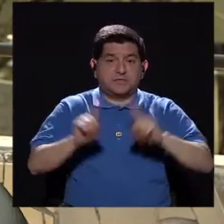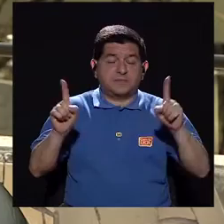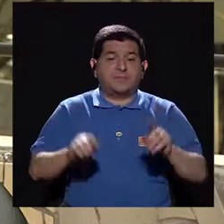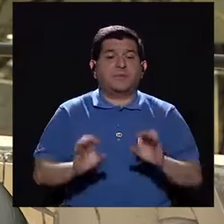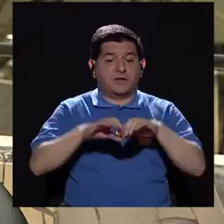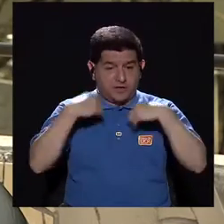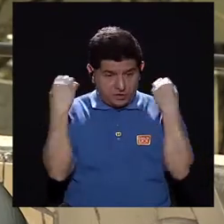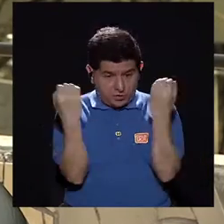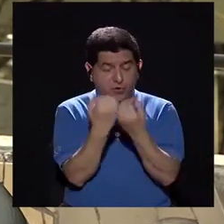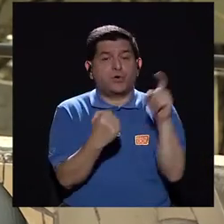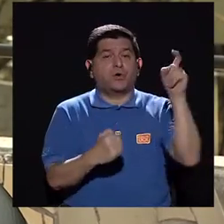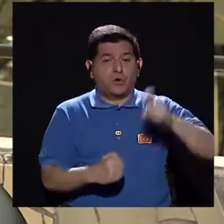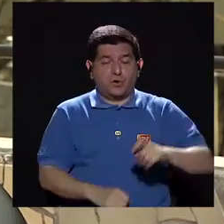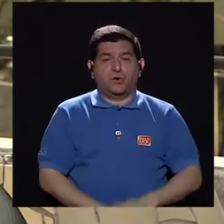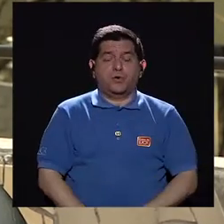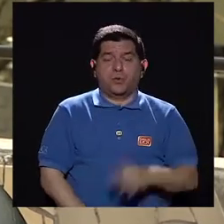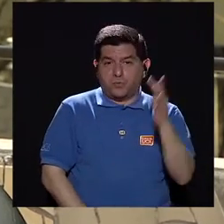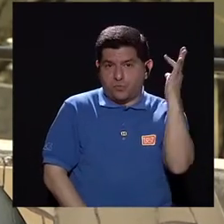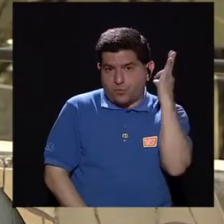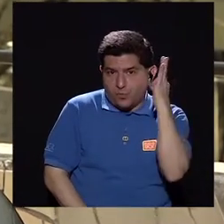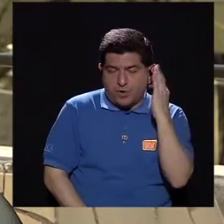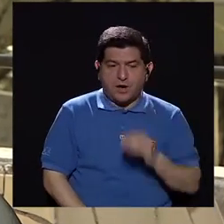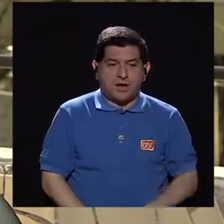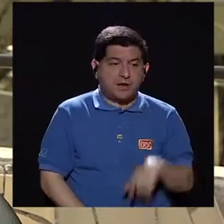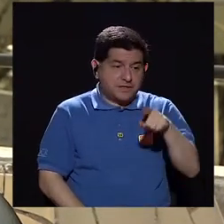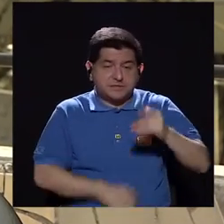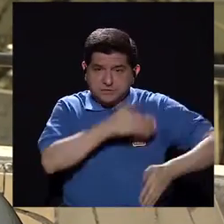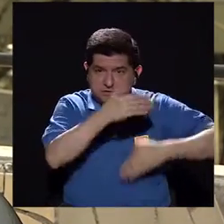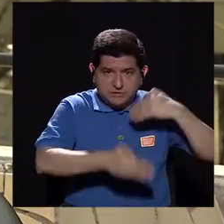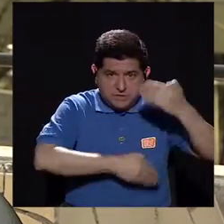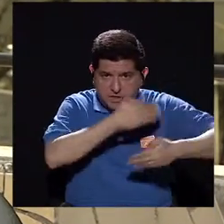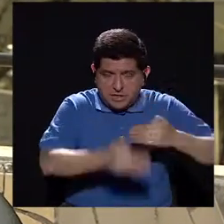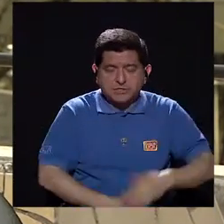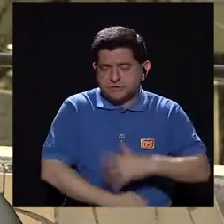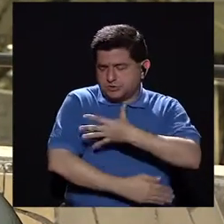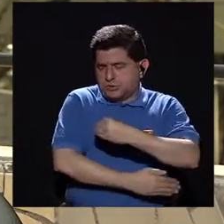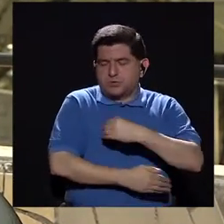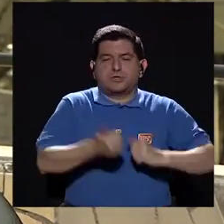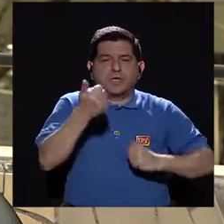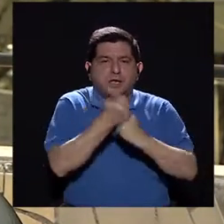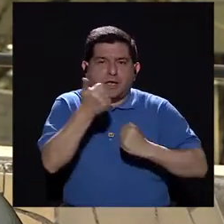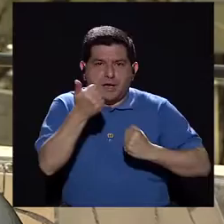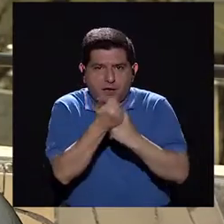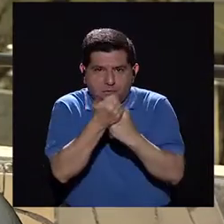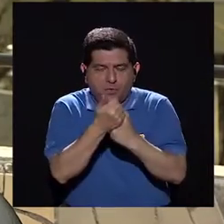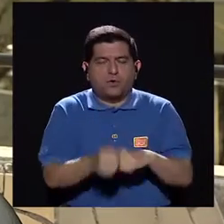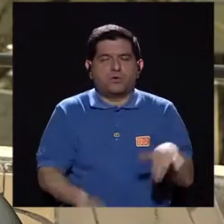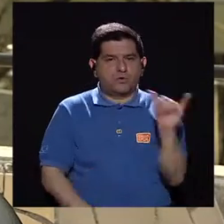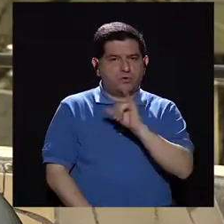eso conlleva una organización por parte de las mujeres que están en ese proceso de lactancia y un